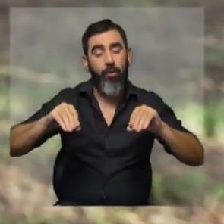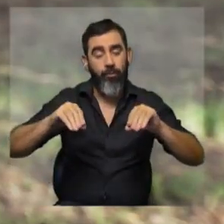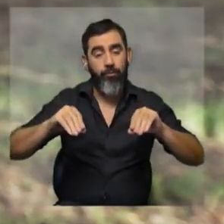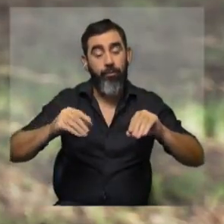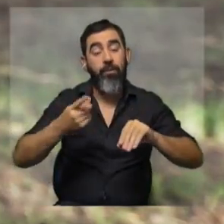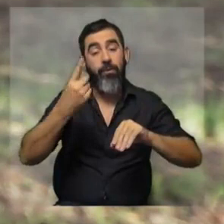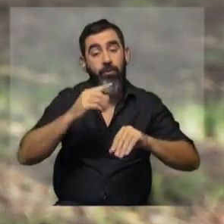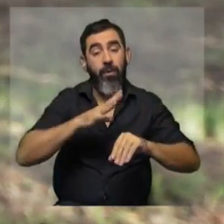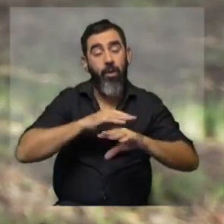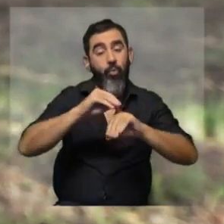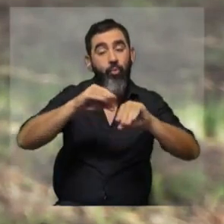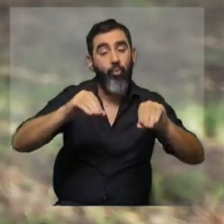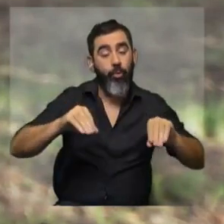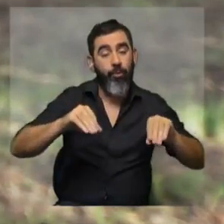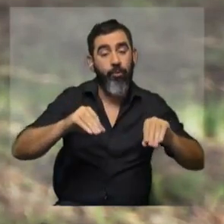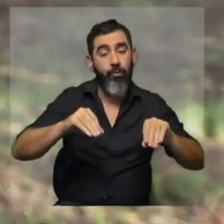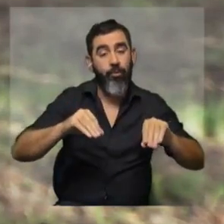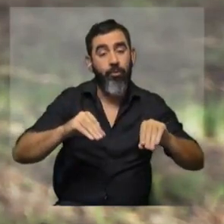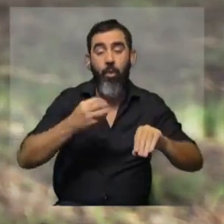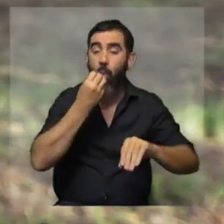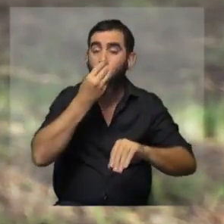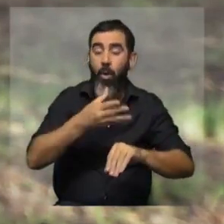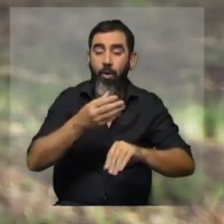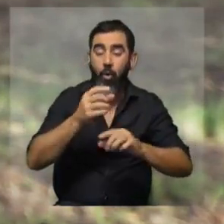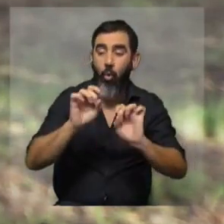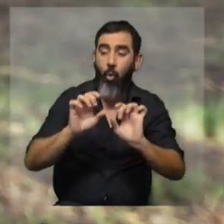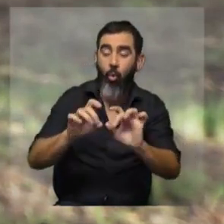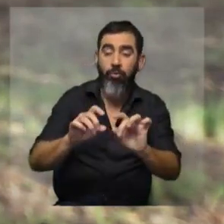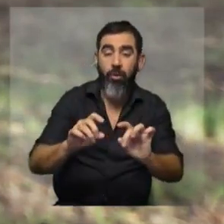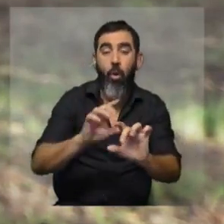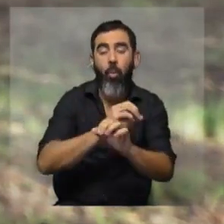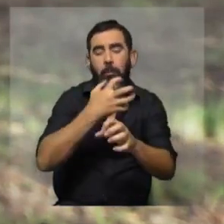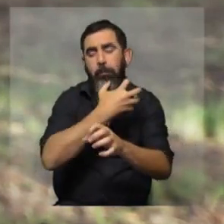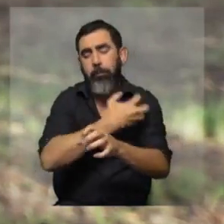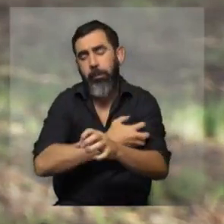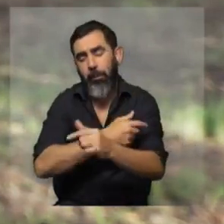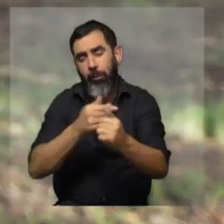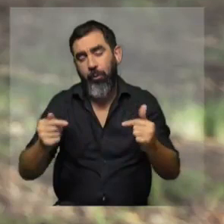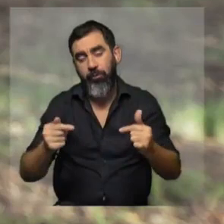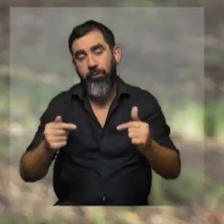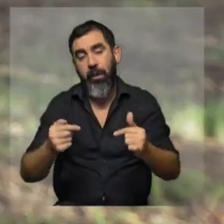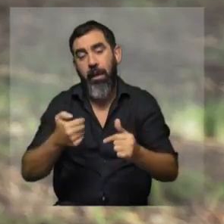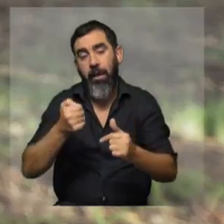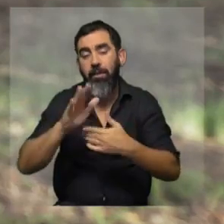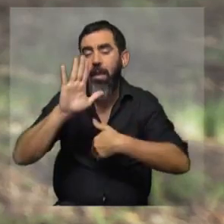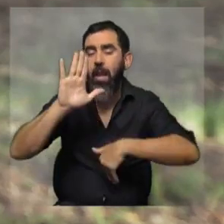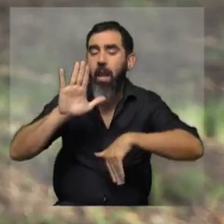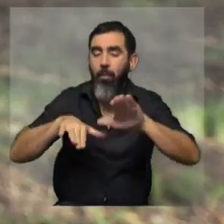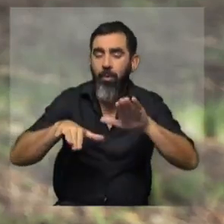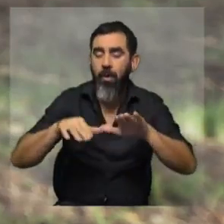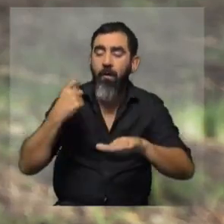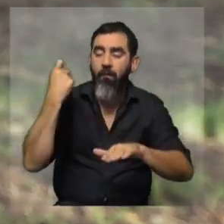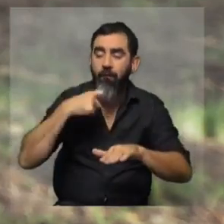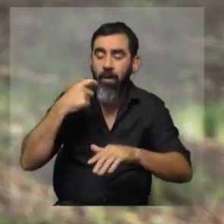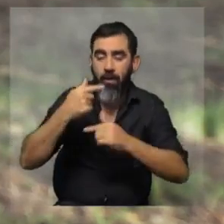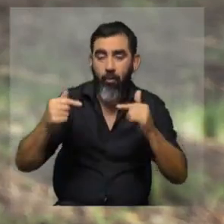Entonces tenemos suelos desde muy ricos en nutrientes a suelos muy pobres en nutrientes, que son casi que la inmensa mayoría